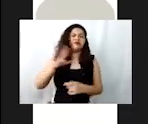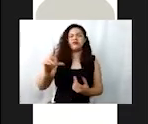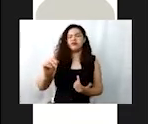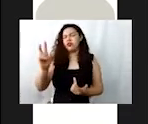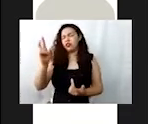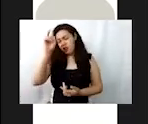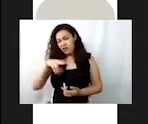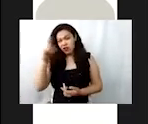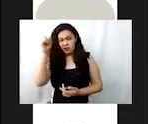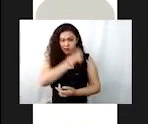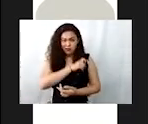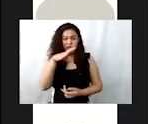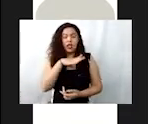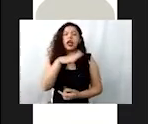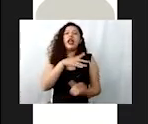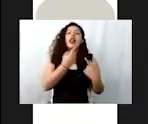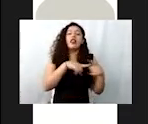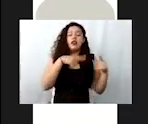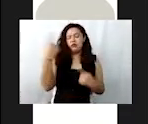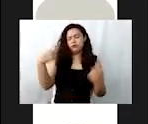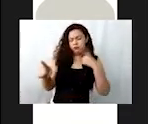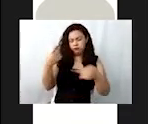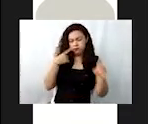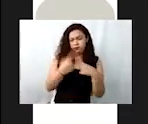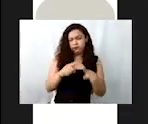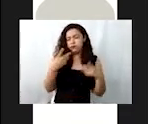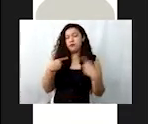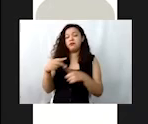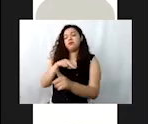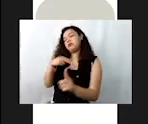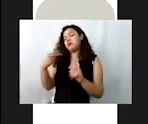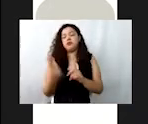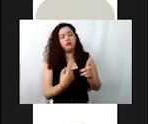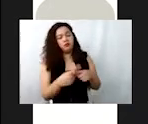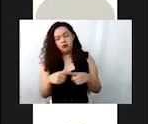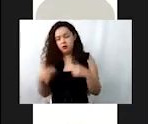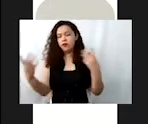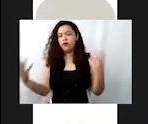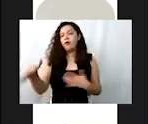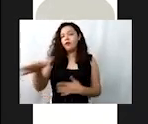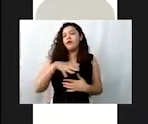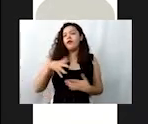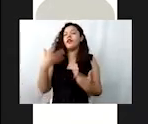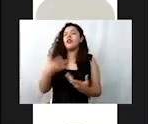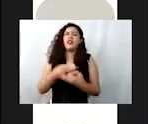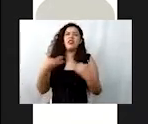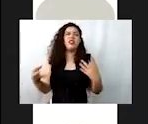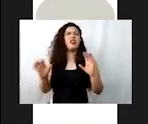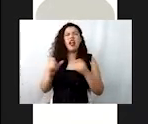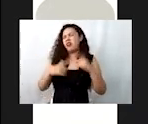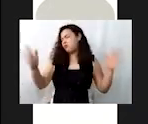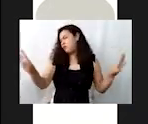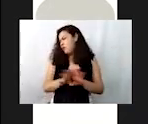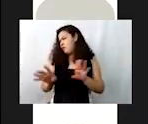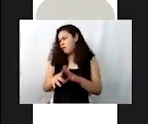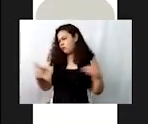complicadas, tienen diferentes mandatos, diferentes perspectivas, trabajan en territorios a veces sumamente contrastantes,